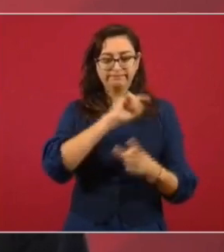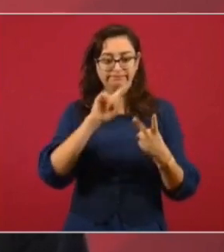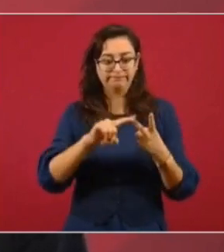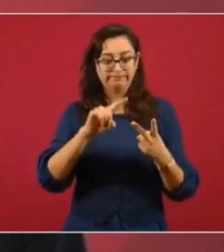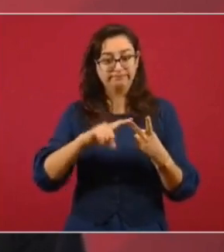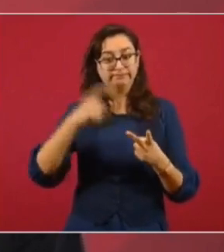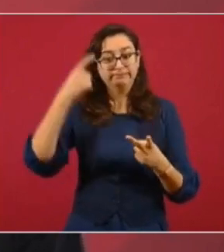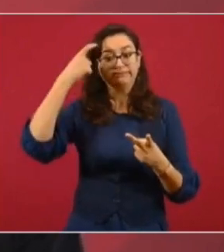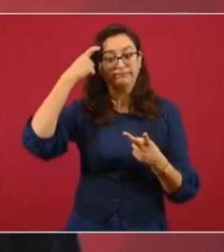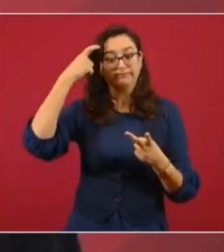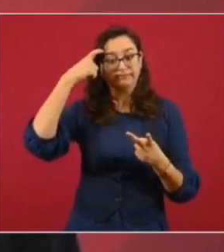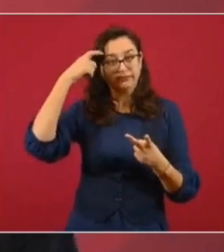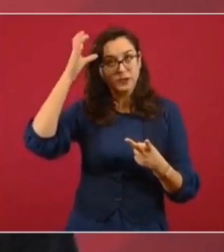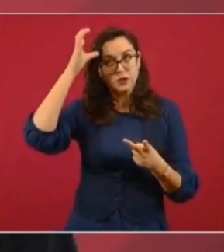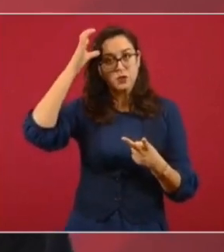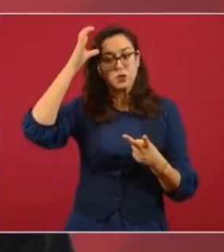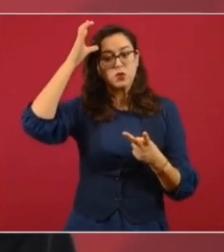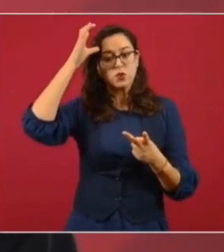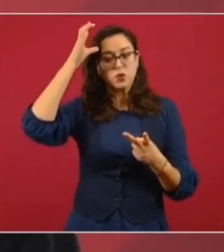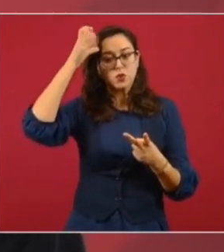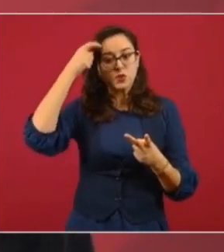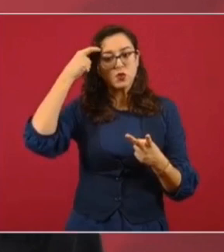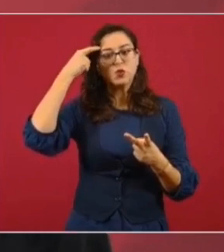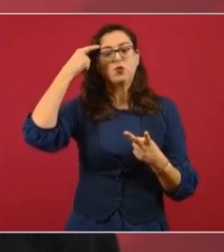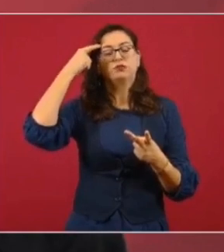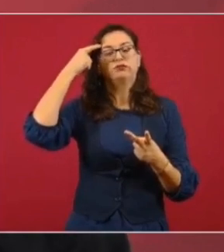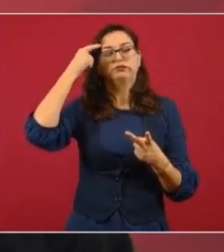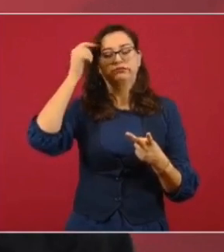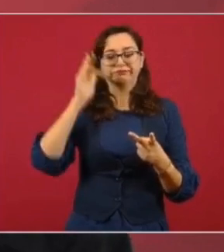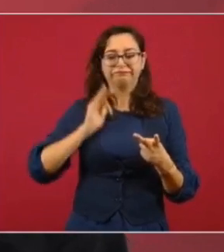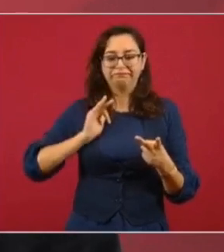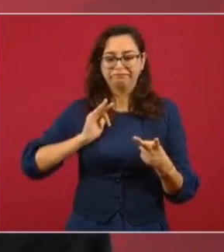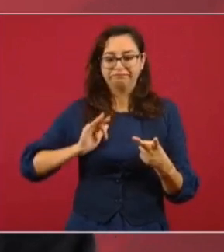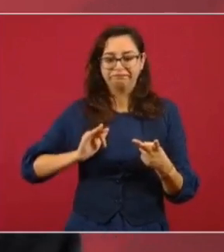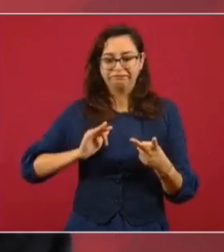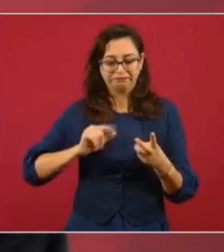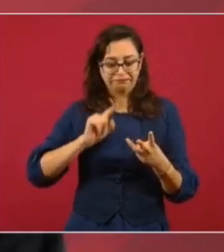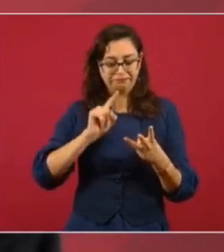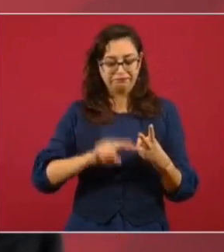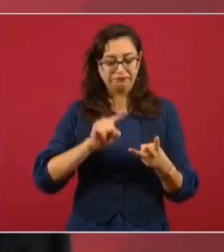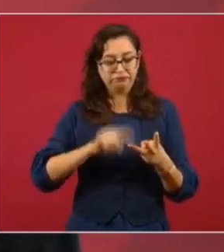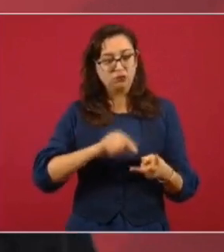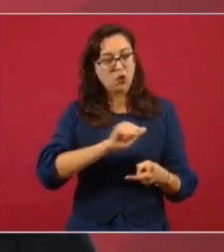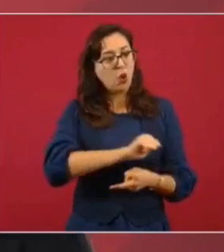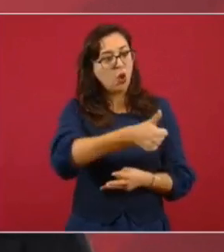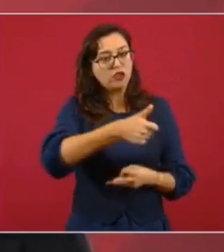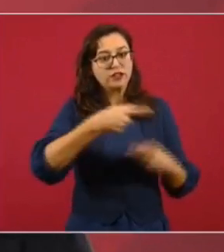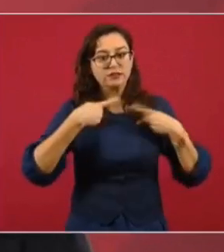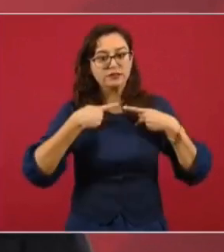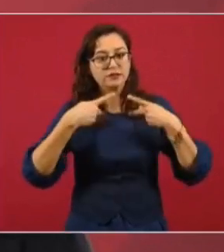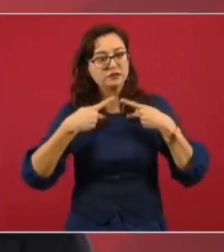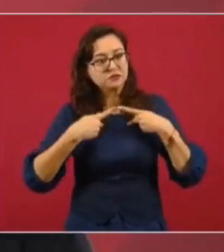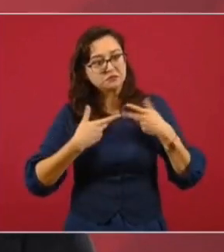bien con nuestra conciencia. y estar bien con el prójimo.